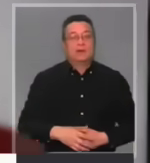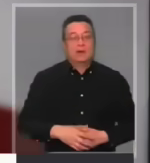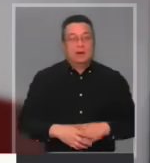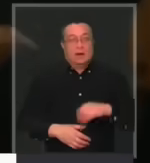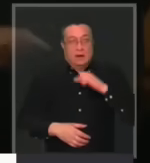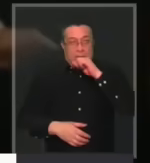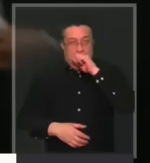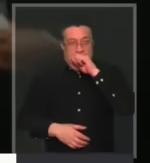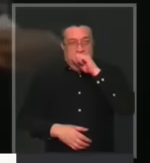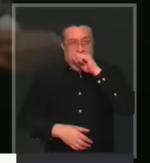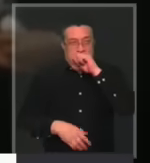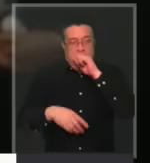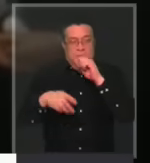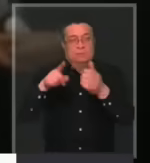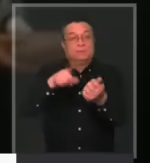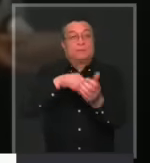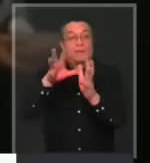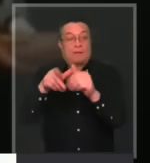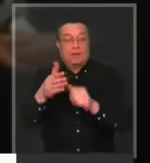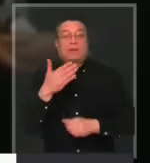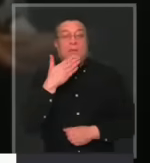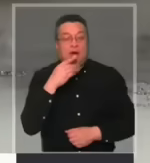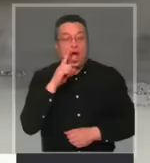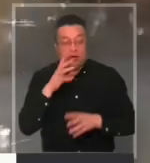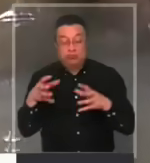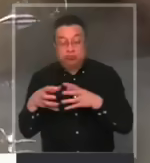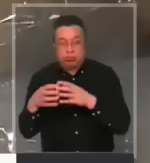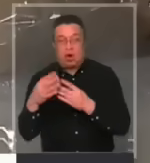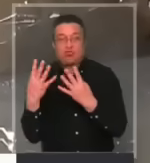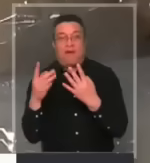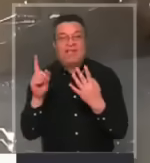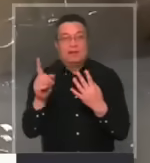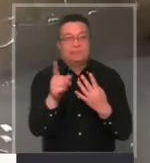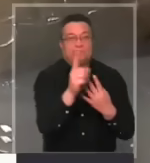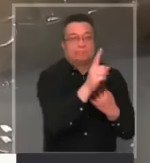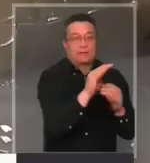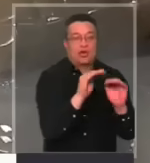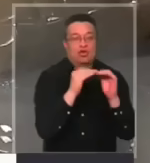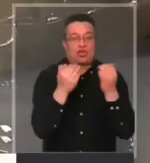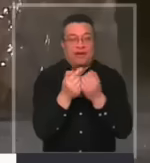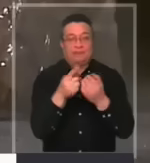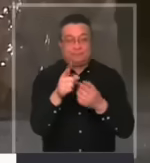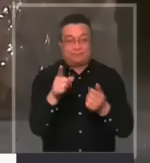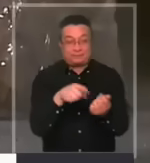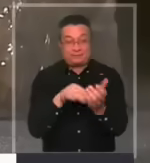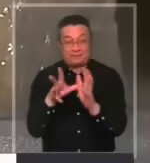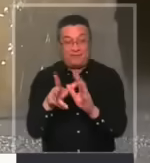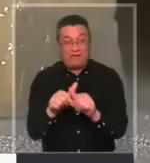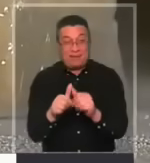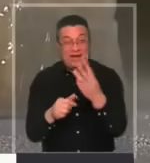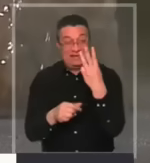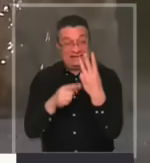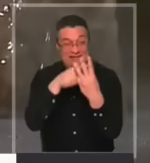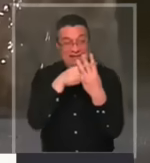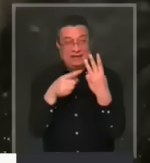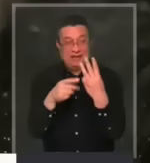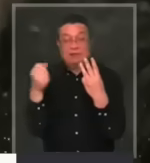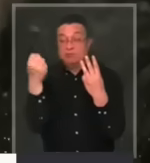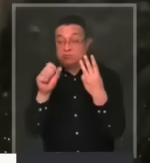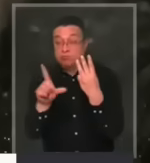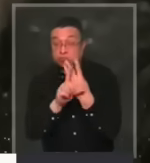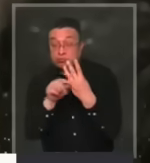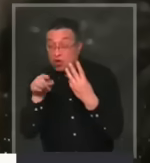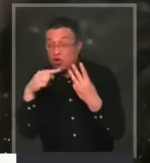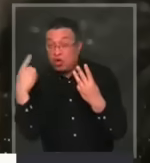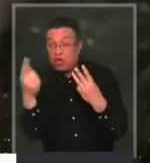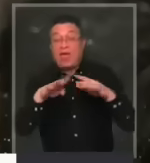Los familiares también tenían una banda compuesta por 9 integrantes en total, en manos de estos tres familiares y su grupo delictivo, que se encontró